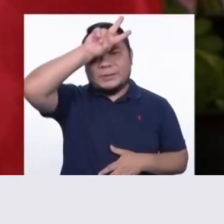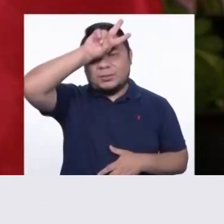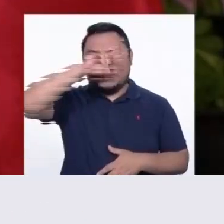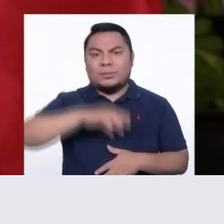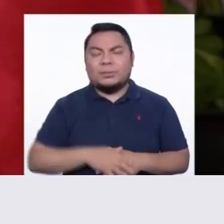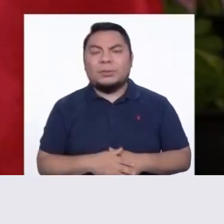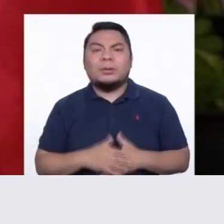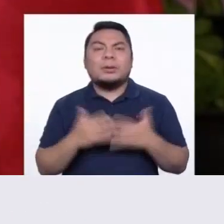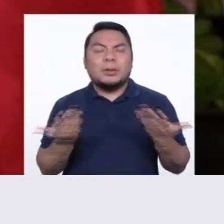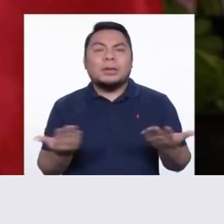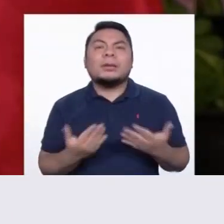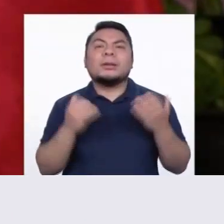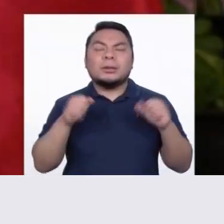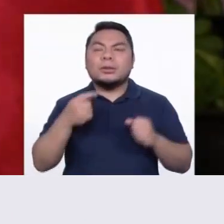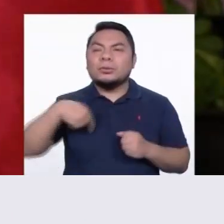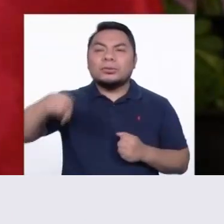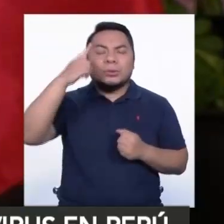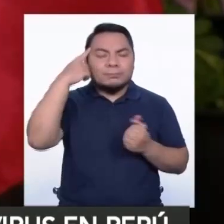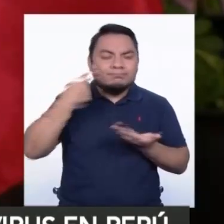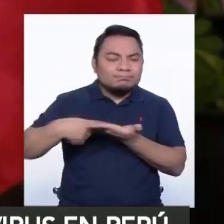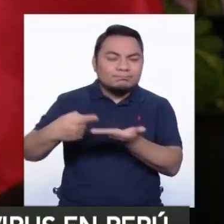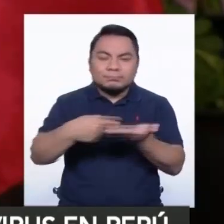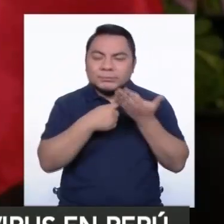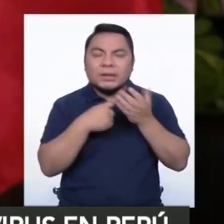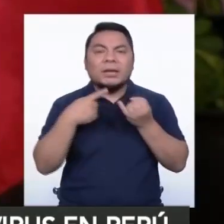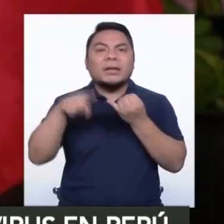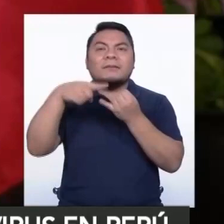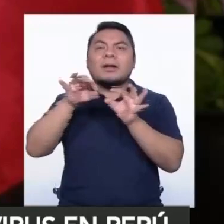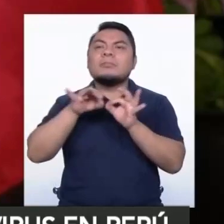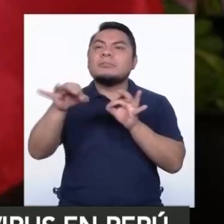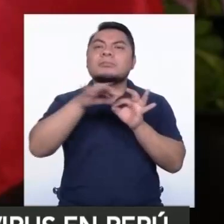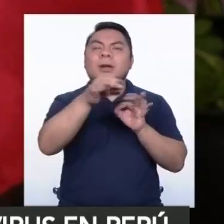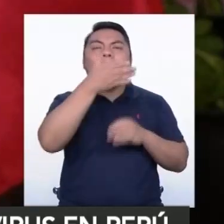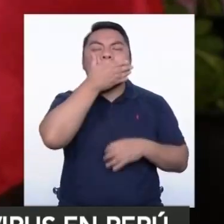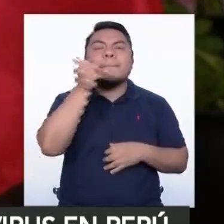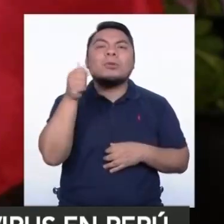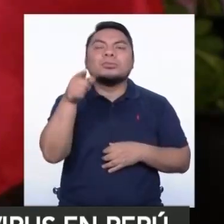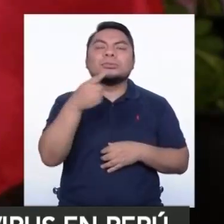Estamos coordinando con las diferentes regiones para ir mejorando su capacidad de respuesta.